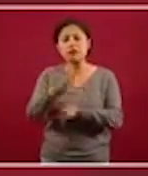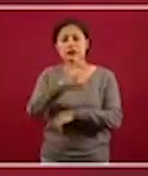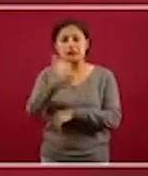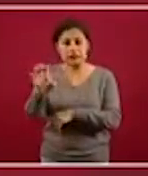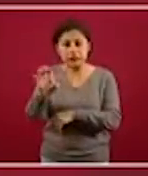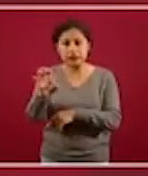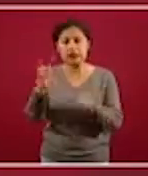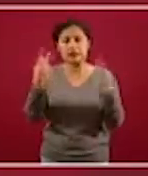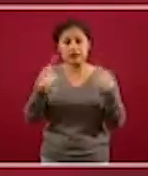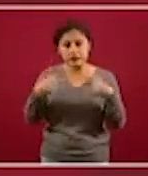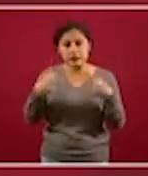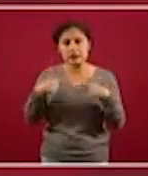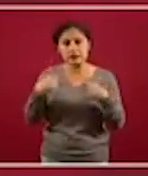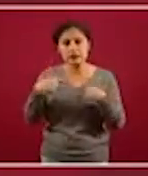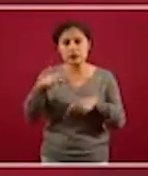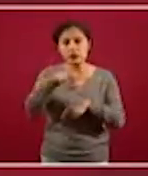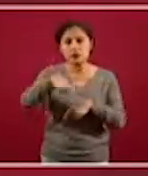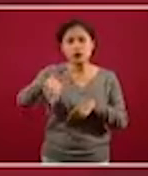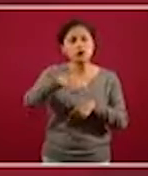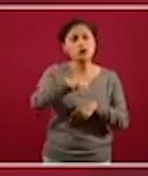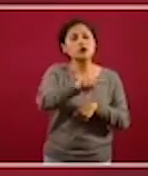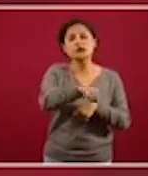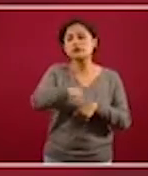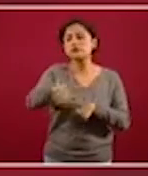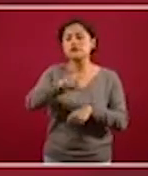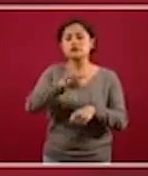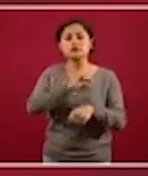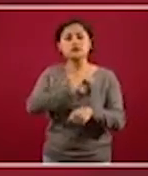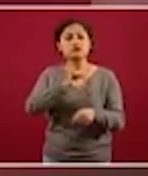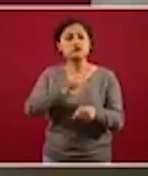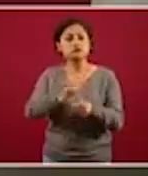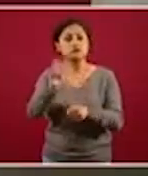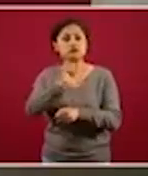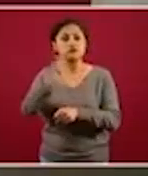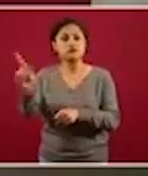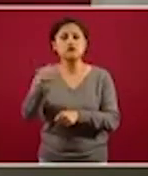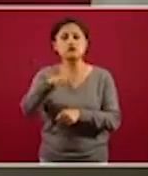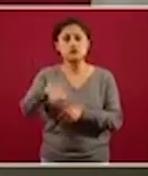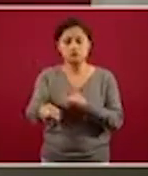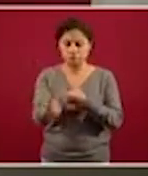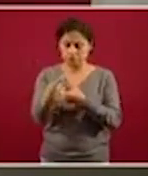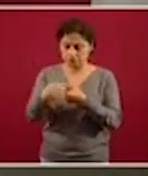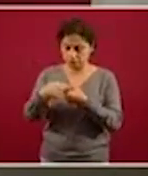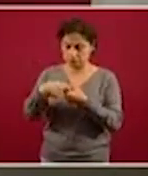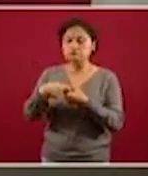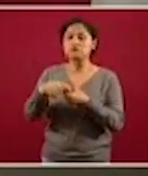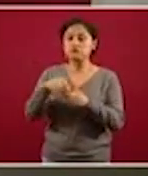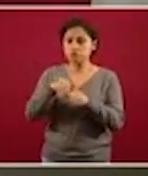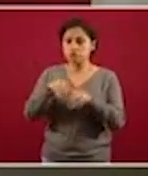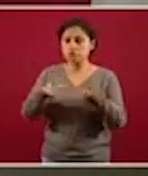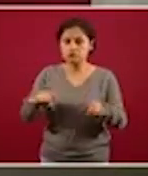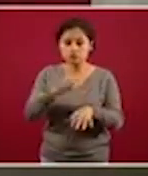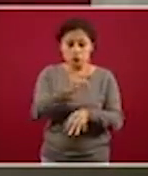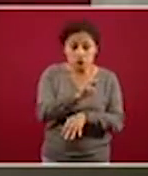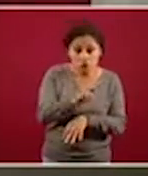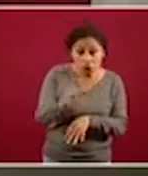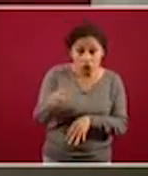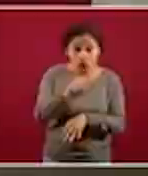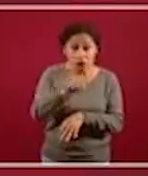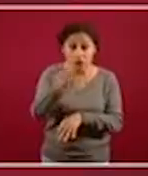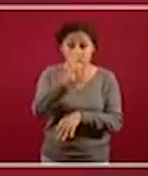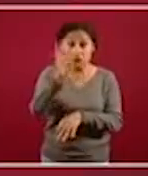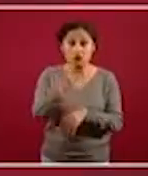presentaciones, es decir, personas especialistas en los campos relevantes que se han sumado a la convocatoria. No todos pueden ser incorporados debido a que los